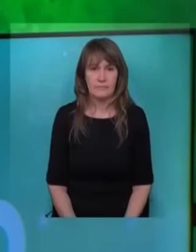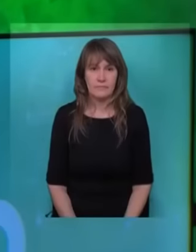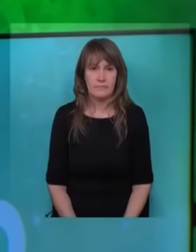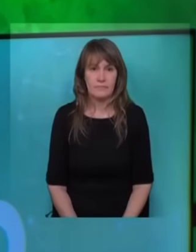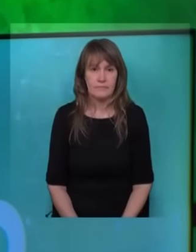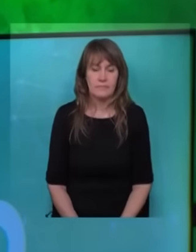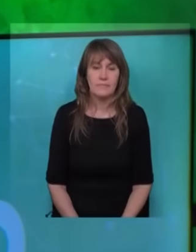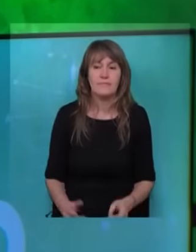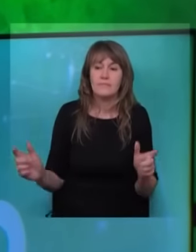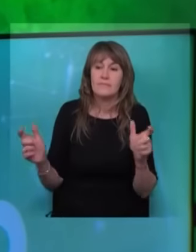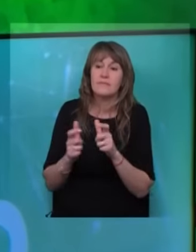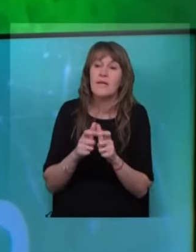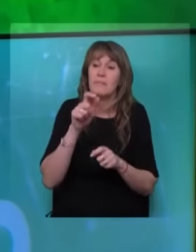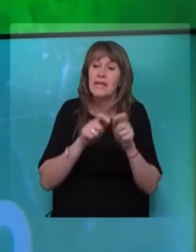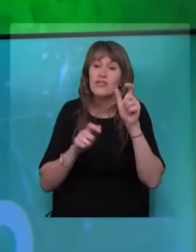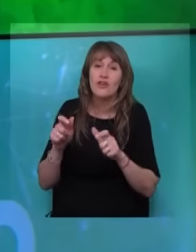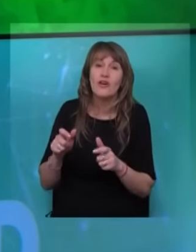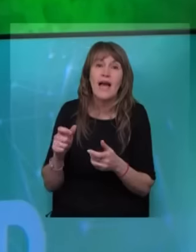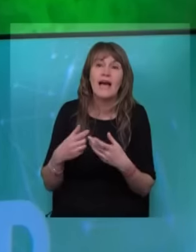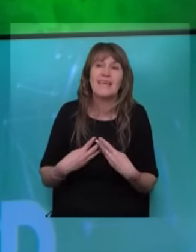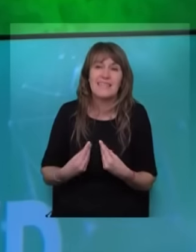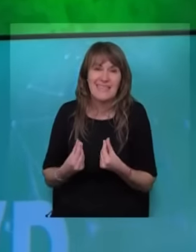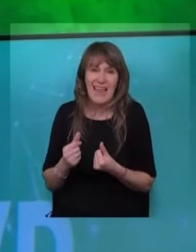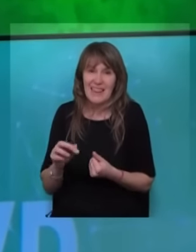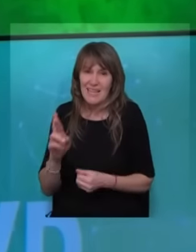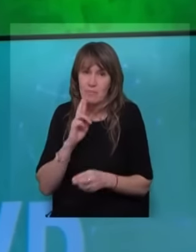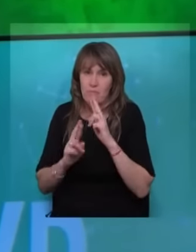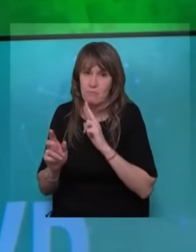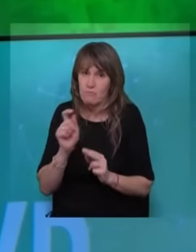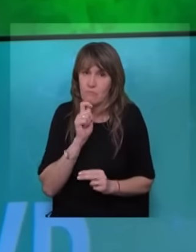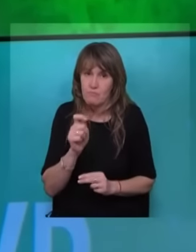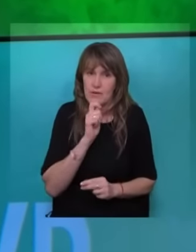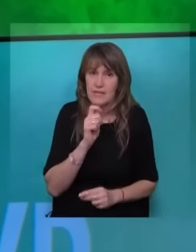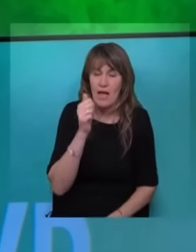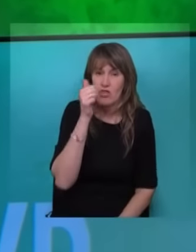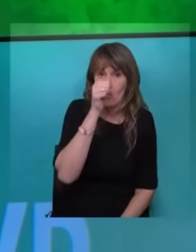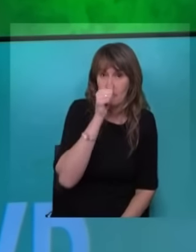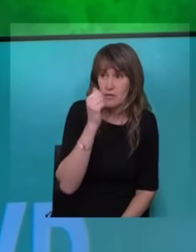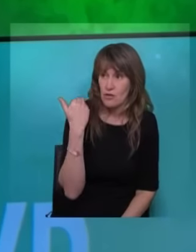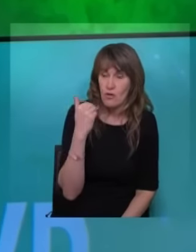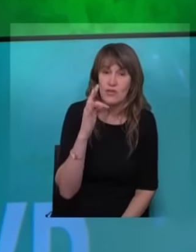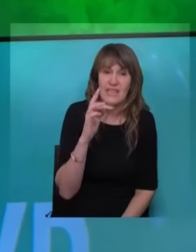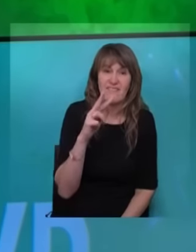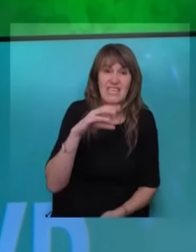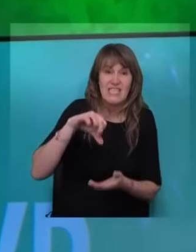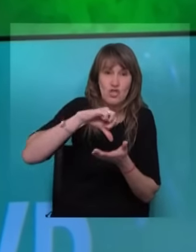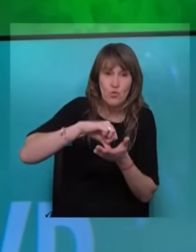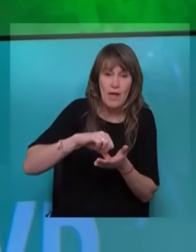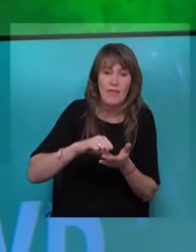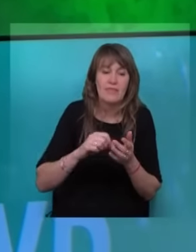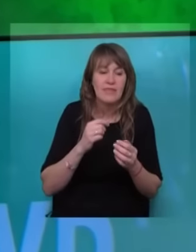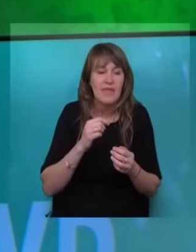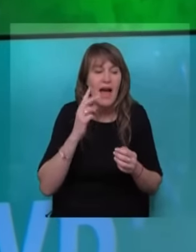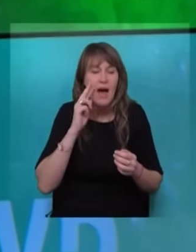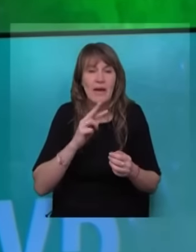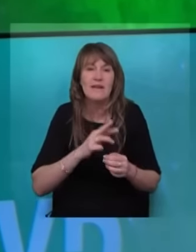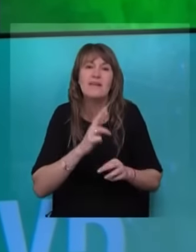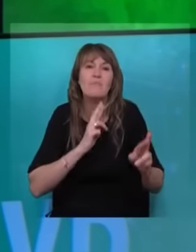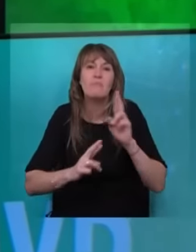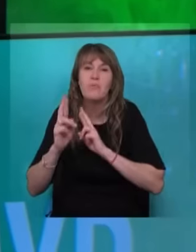la usina de percepción ciudadana la que el domingo aquí en tv ciudad puso al aire la única proyección de escrutinio de las elecciones